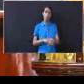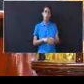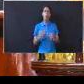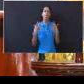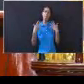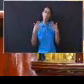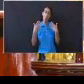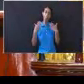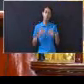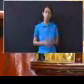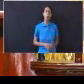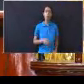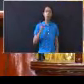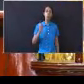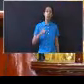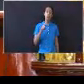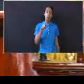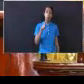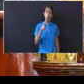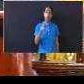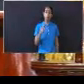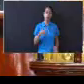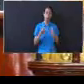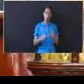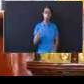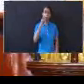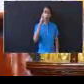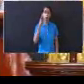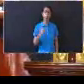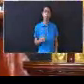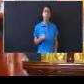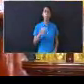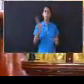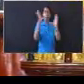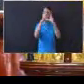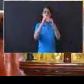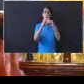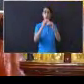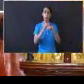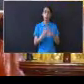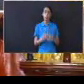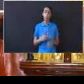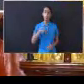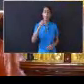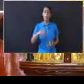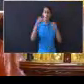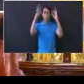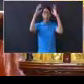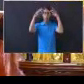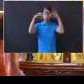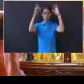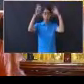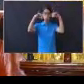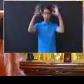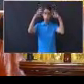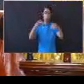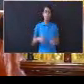o antenoche, que estaba lloviendo, y pudo salir ayer en la mañana y sentir